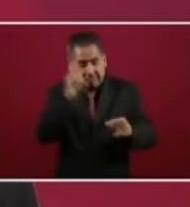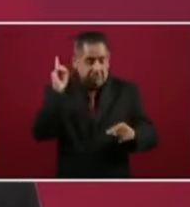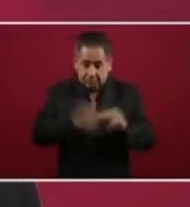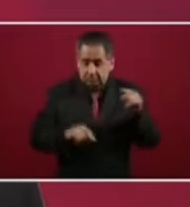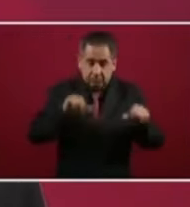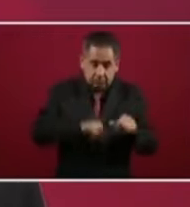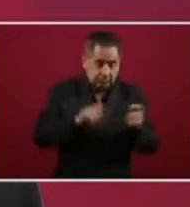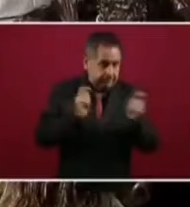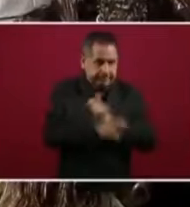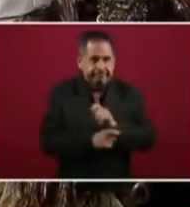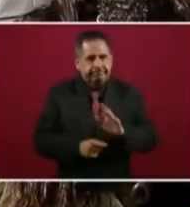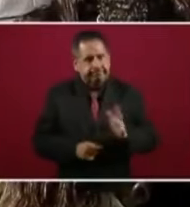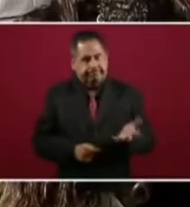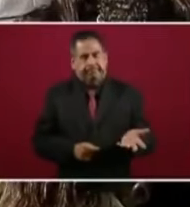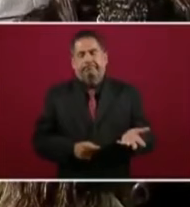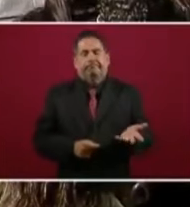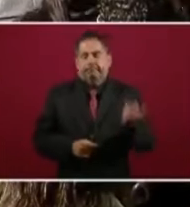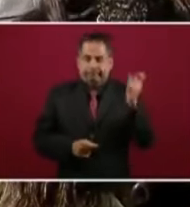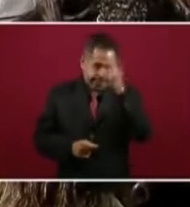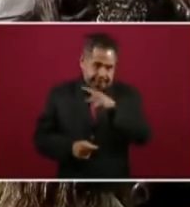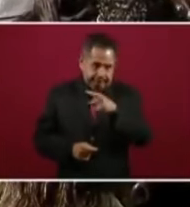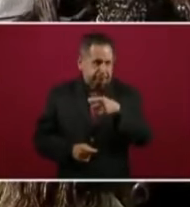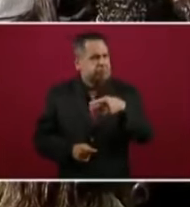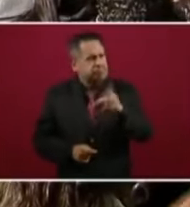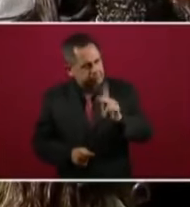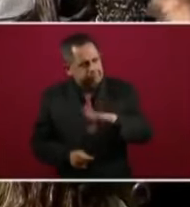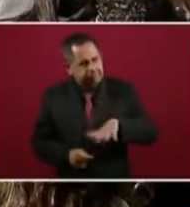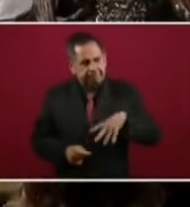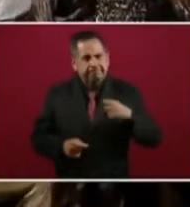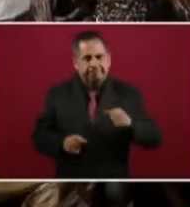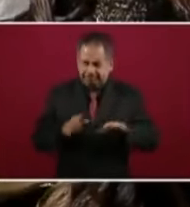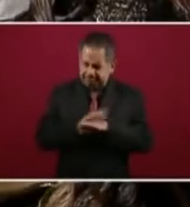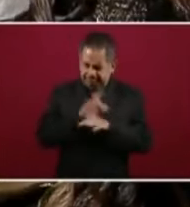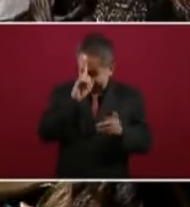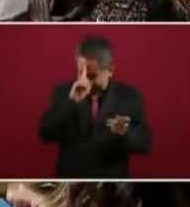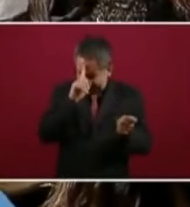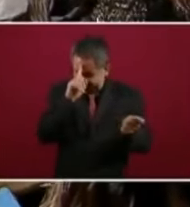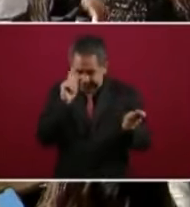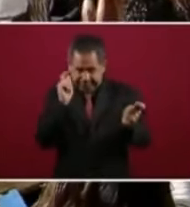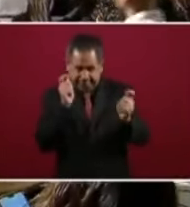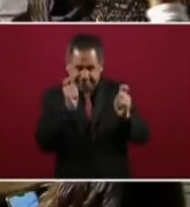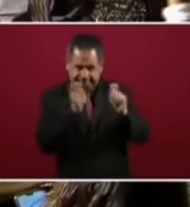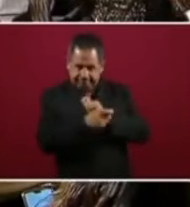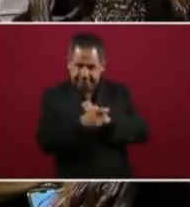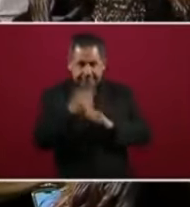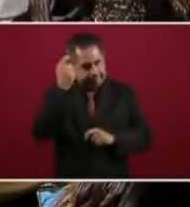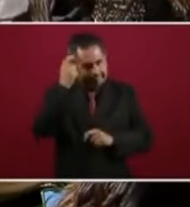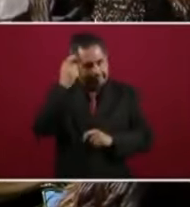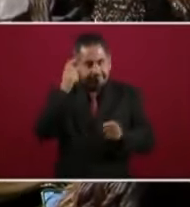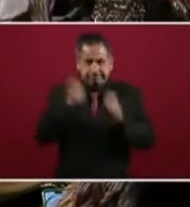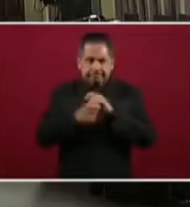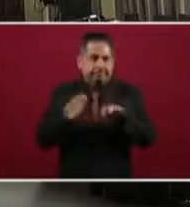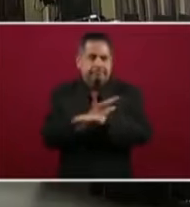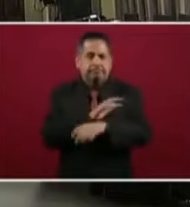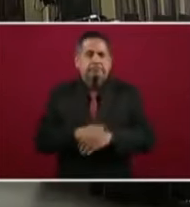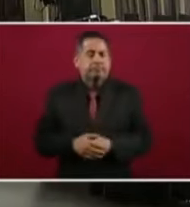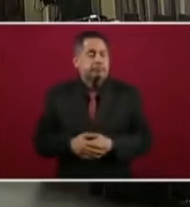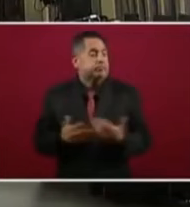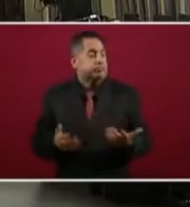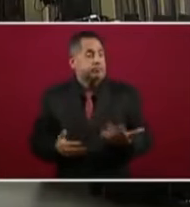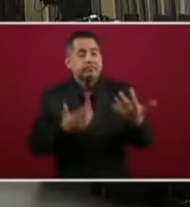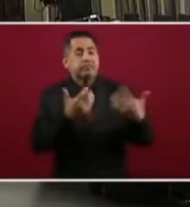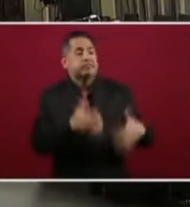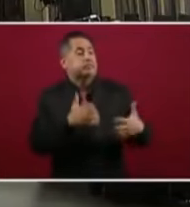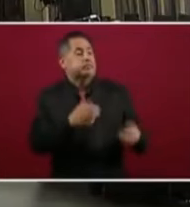Pero hay que hacer un esfuerzo para tener una concepción distinta. Entonces, en el caso de las